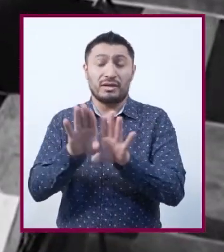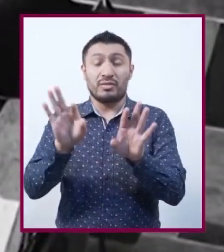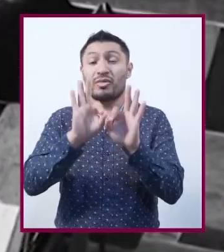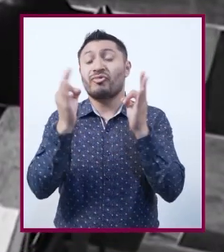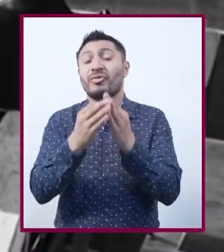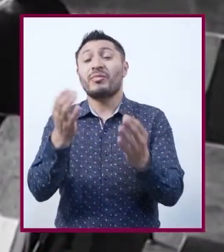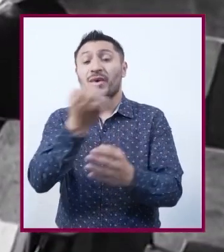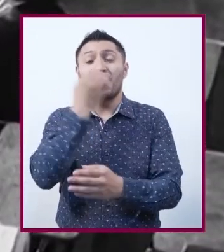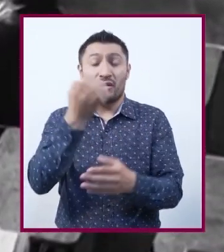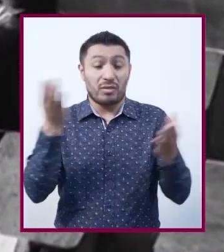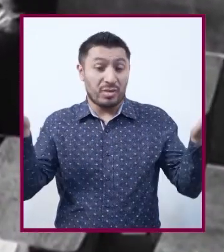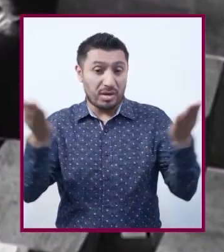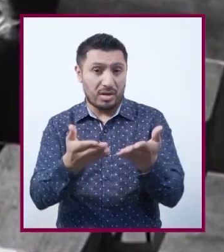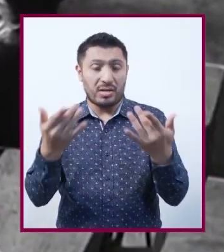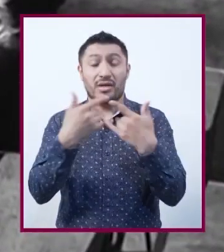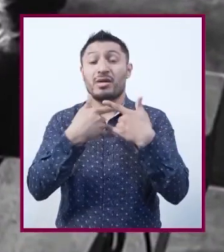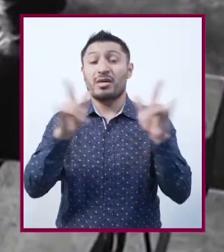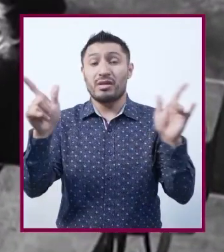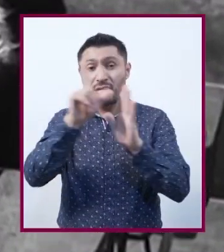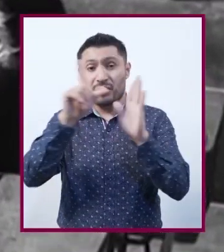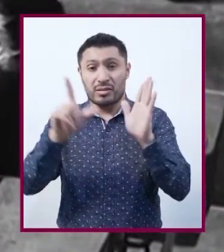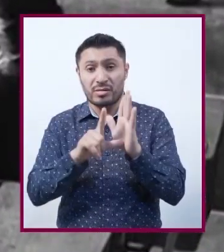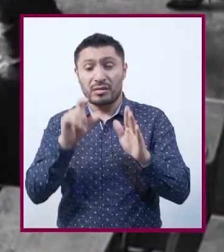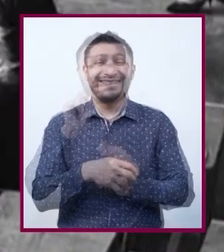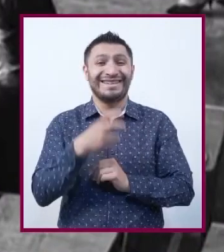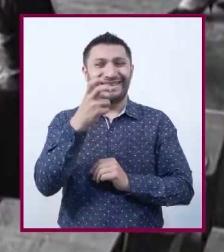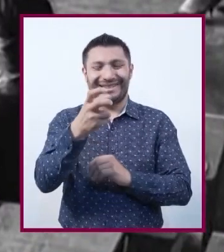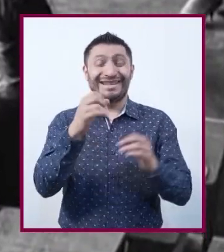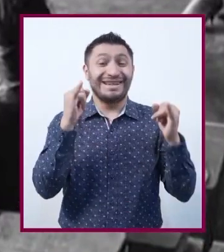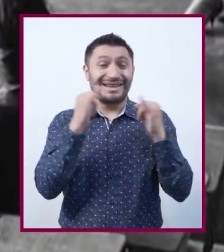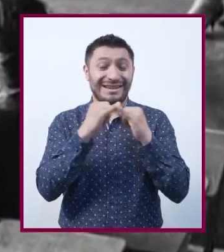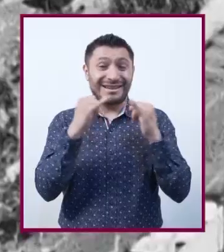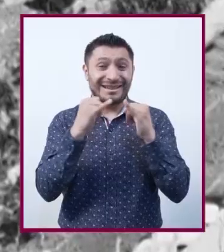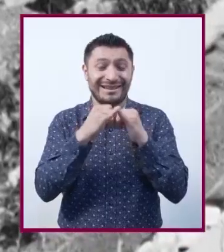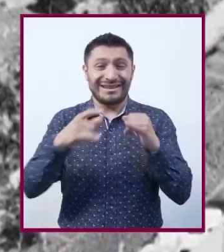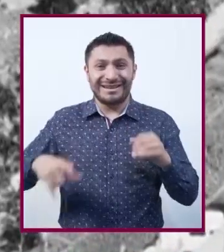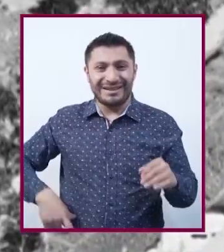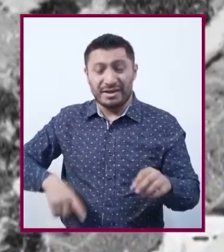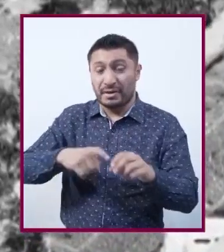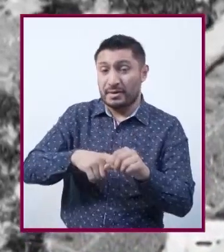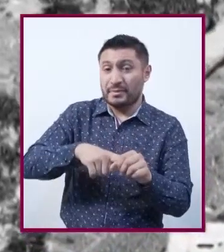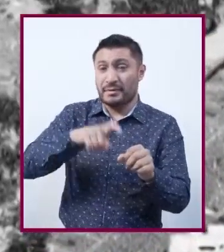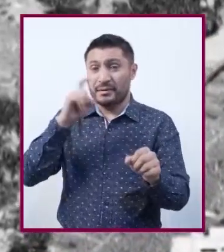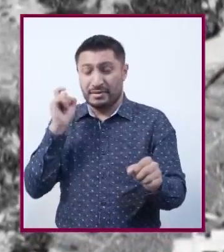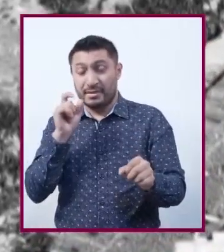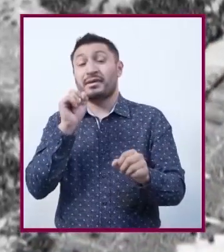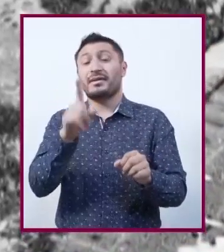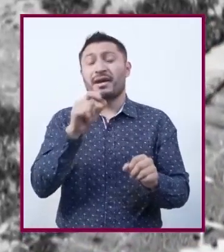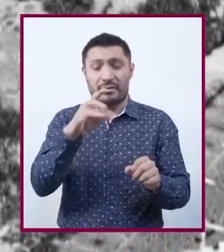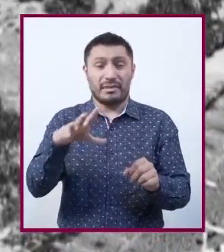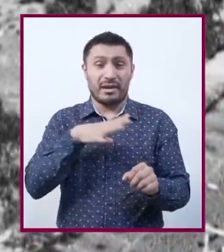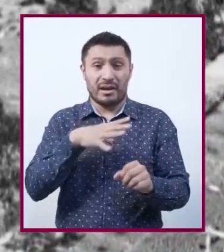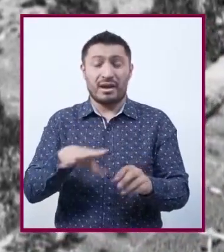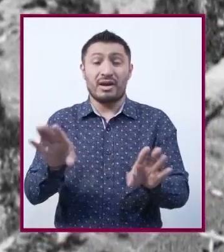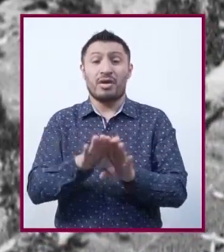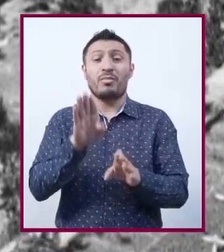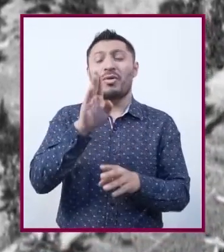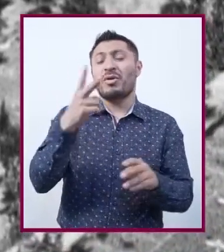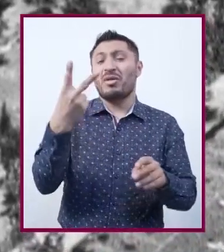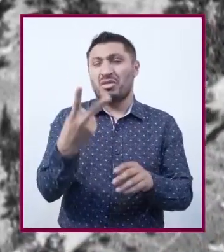abierta. Asimismo, esta institución descentralizada del Estado contaba también con la modalidad